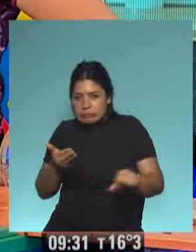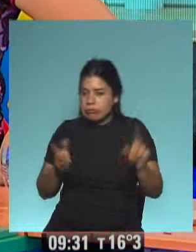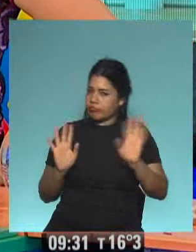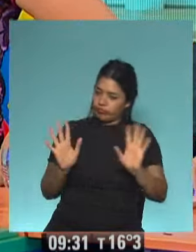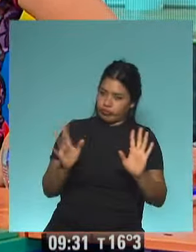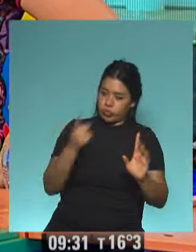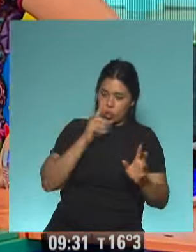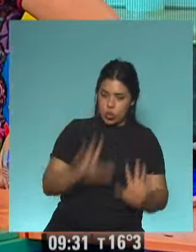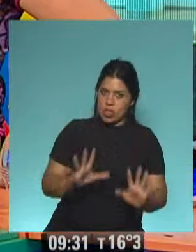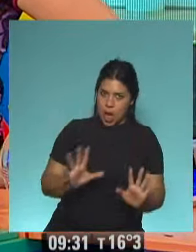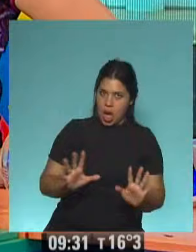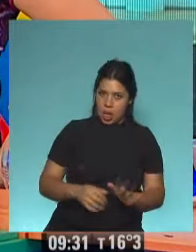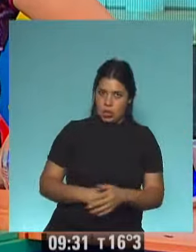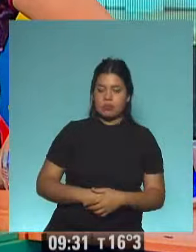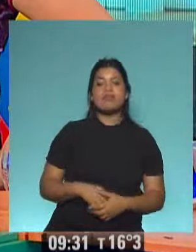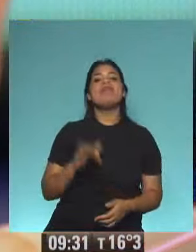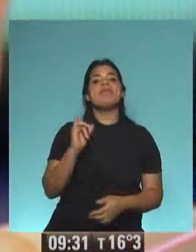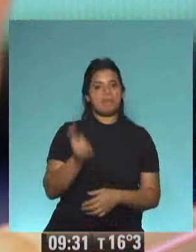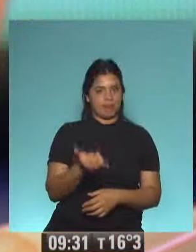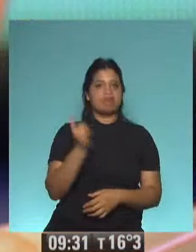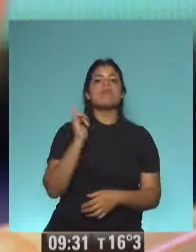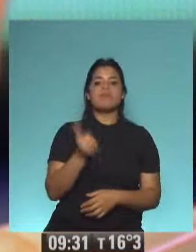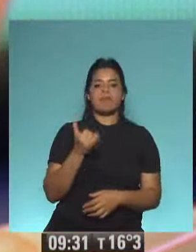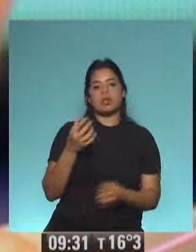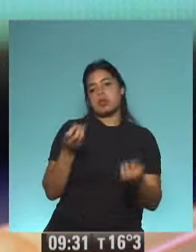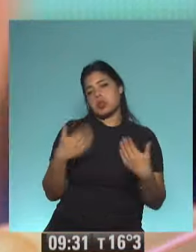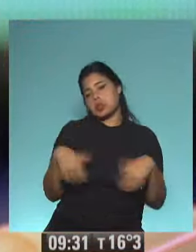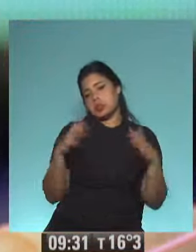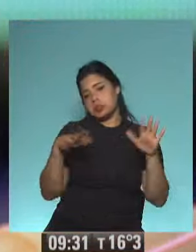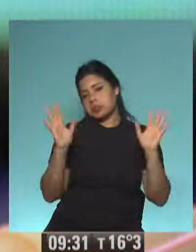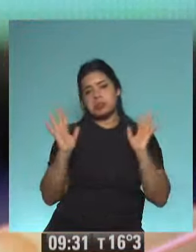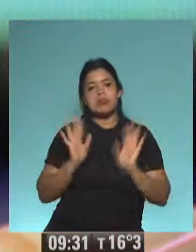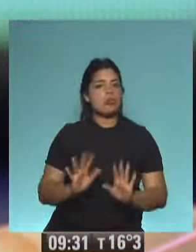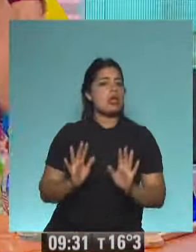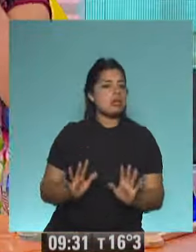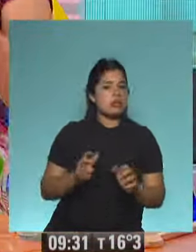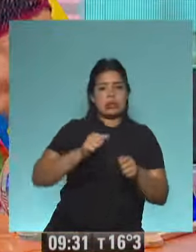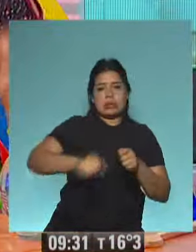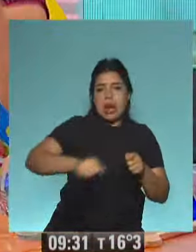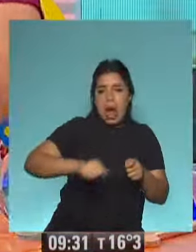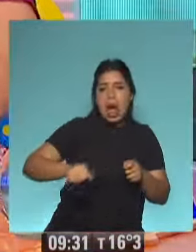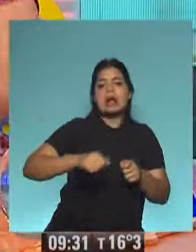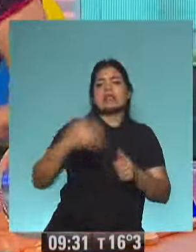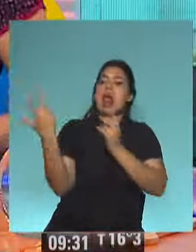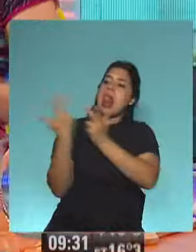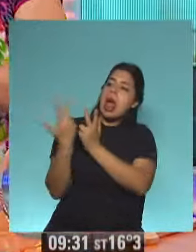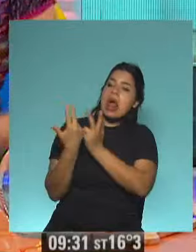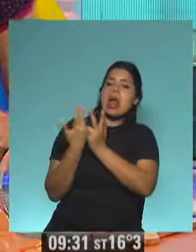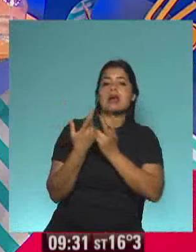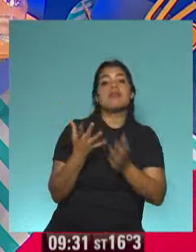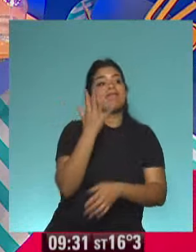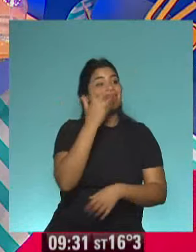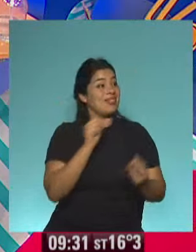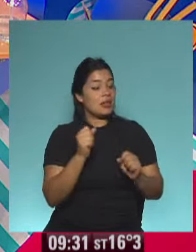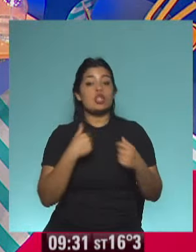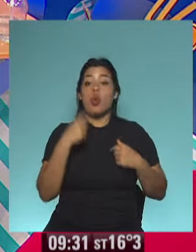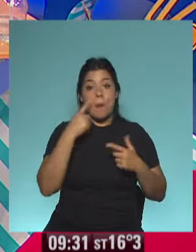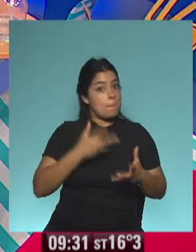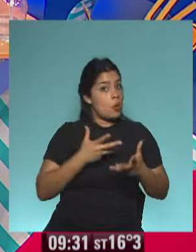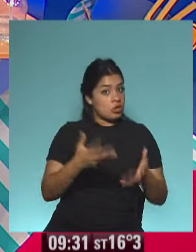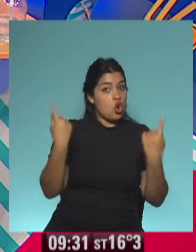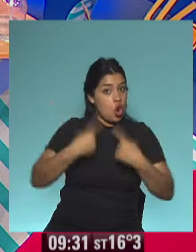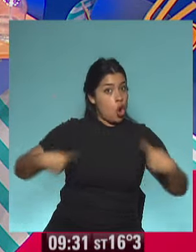podés lastimar claro. con los cuchillos, sí. con el rallador. Pero bueno, así vas rayando, vas charlando. Muy bien, me encanta. Otro procedimiento. Yo les voy a mostrar dos